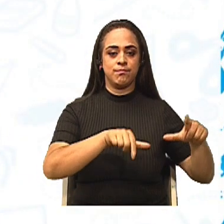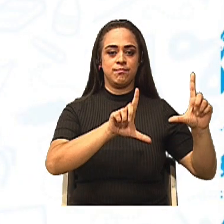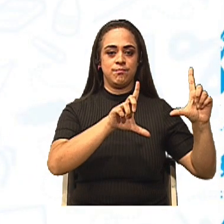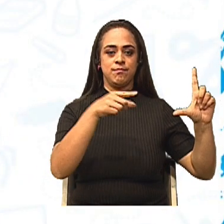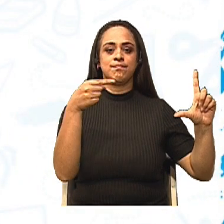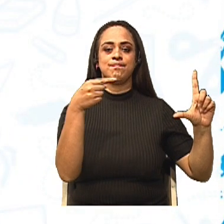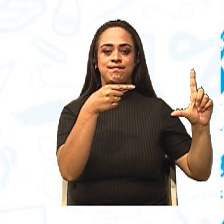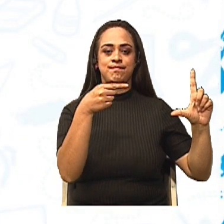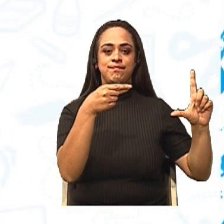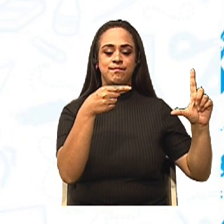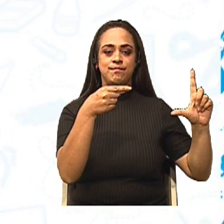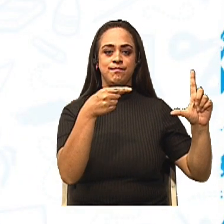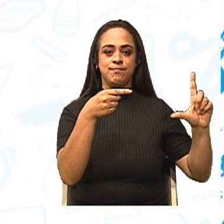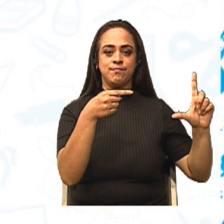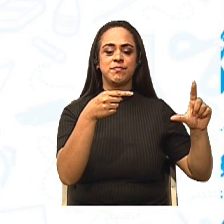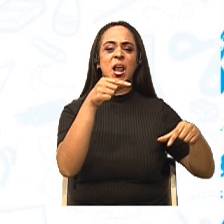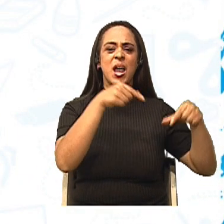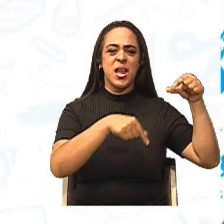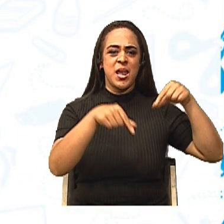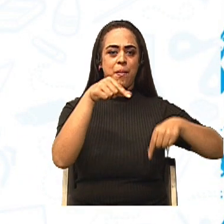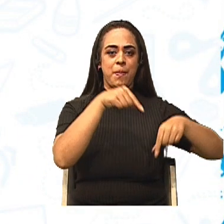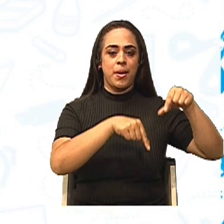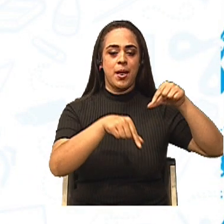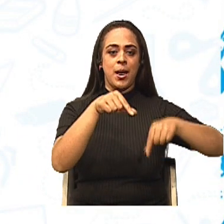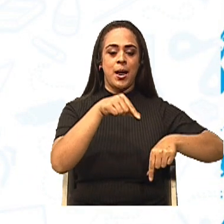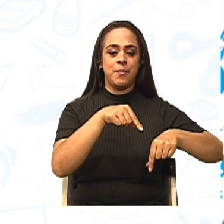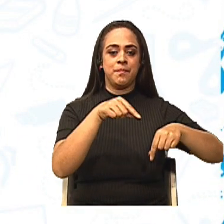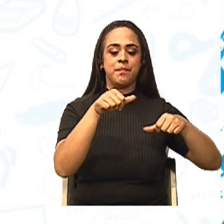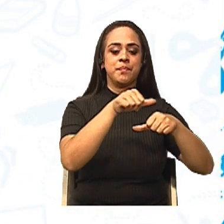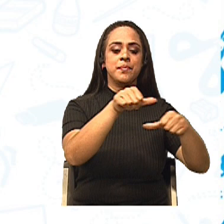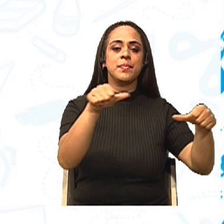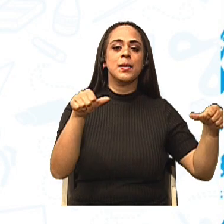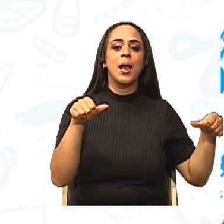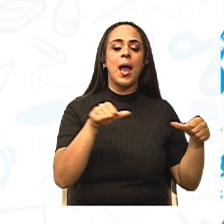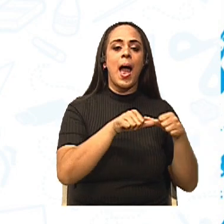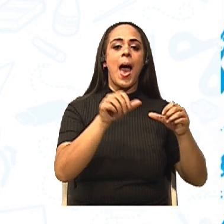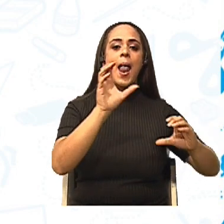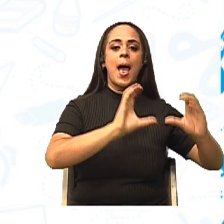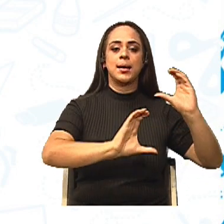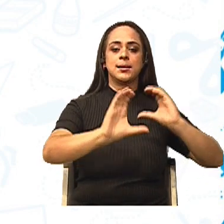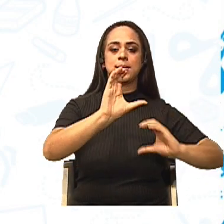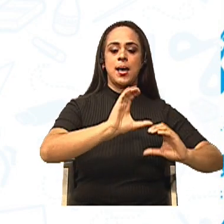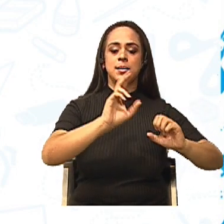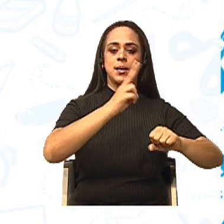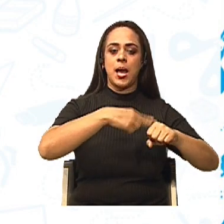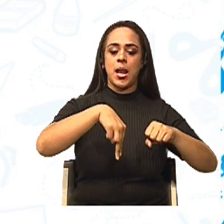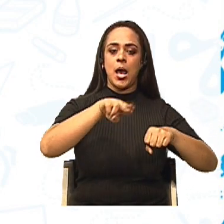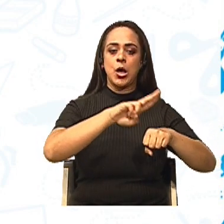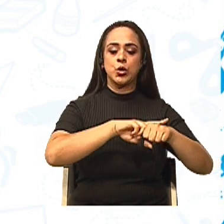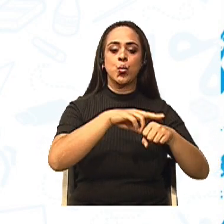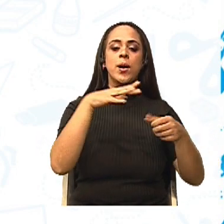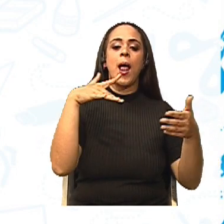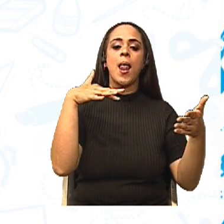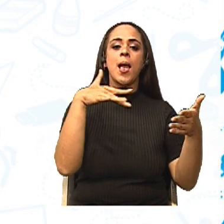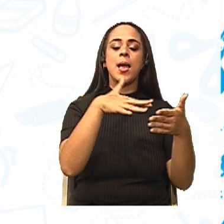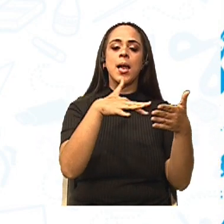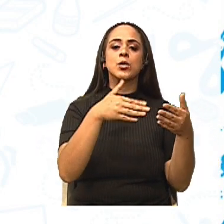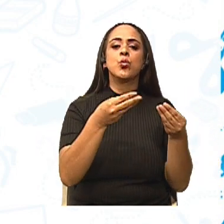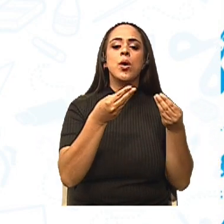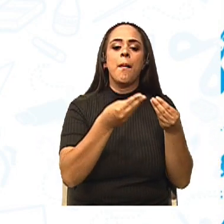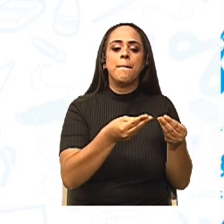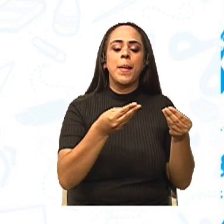Esta de acá. Vamos a ver, la química es el área de las ciencias naturales que estudia la materia,